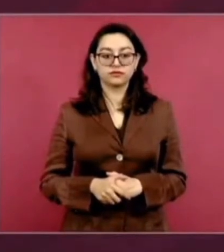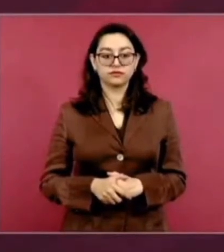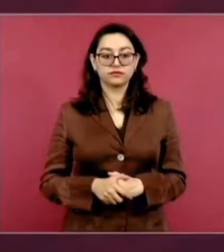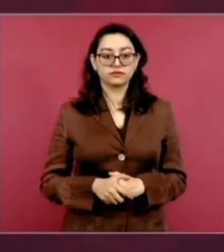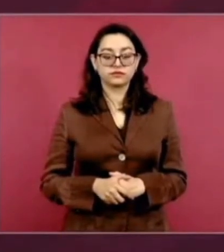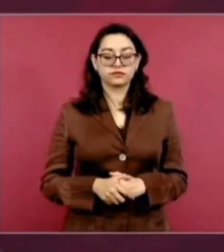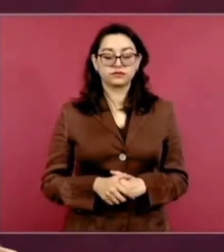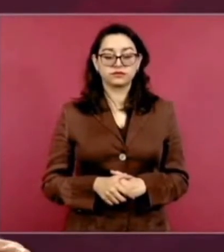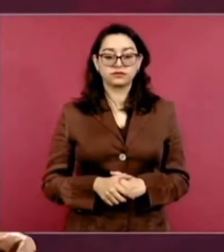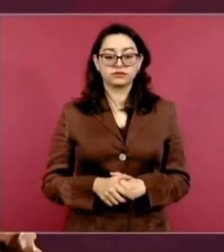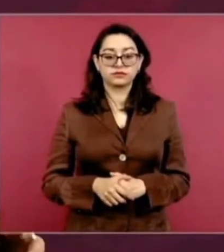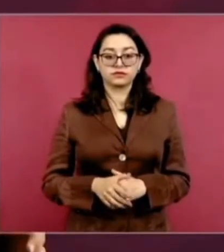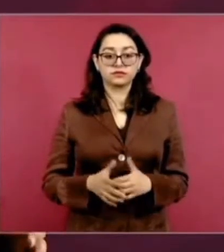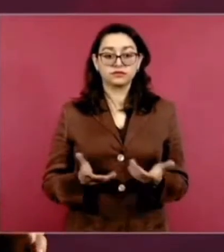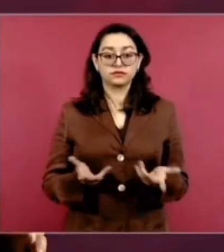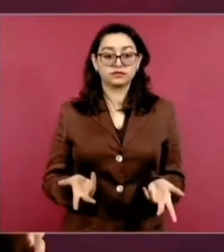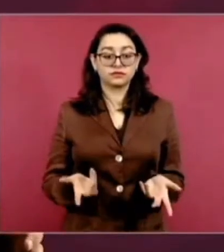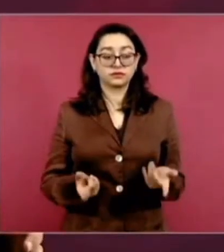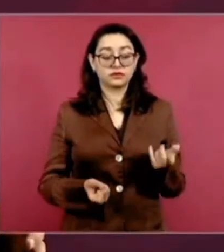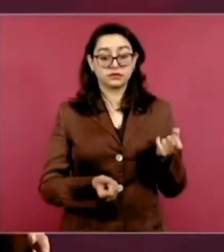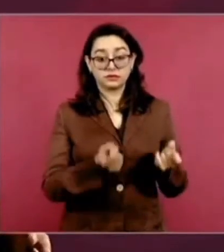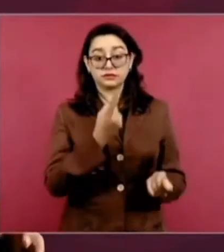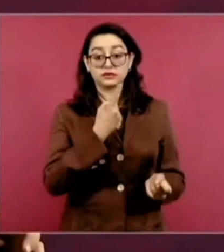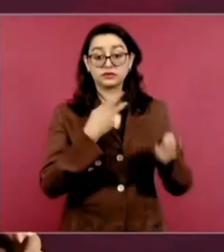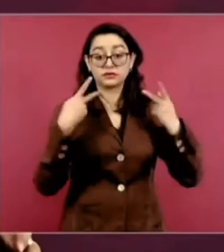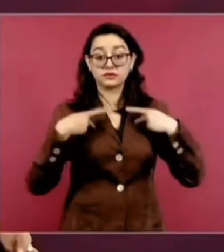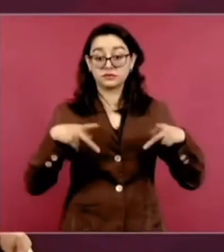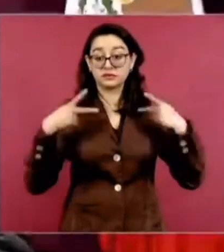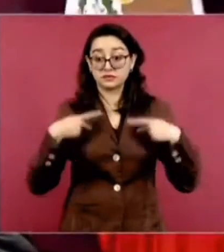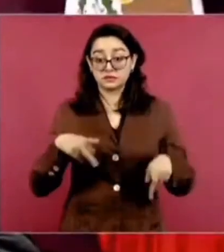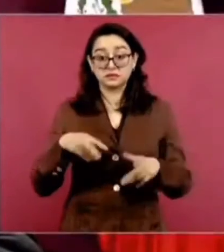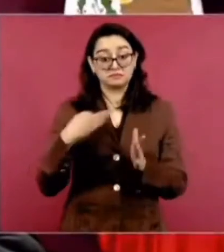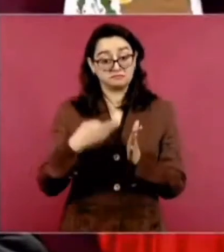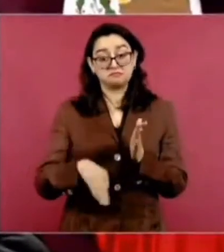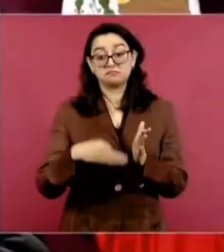los más atrasados,